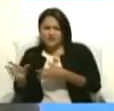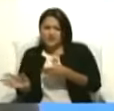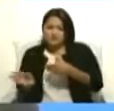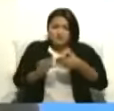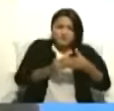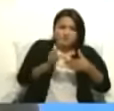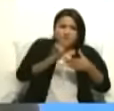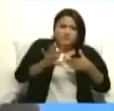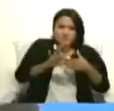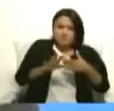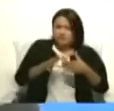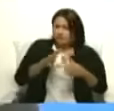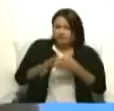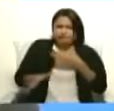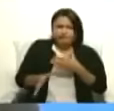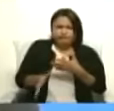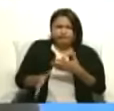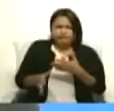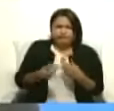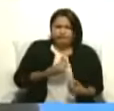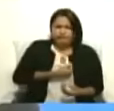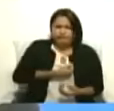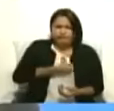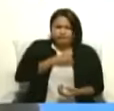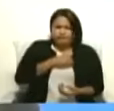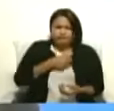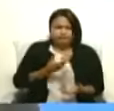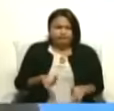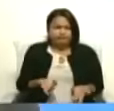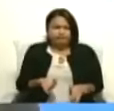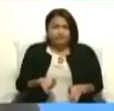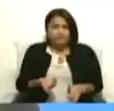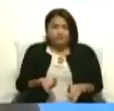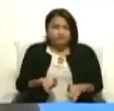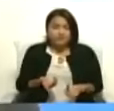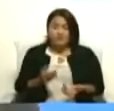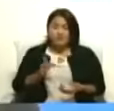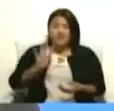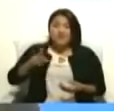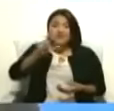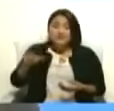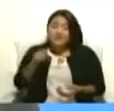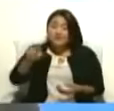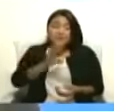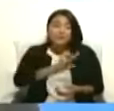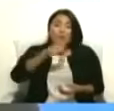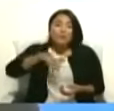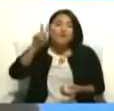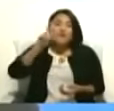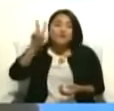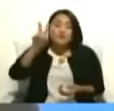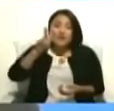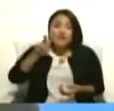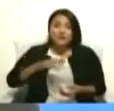anexionar amazonas o anexionar la guayana se equiva eso no es un territorio extranjero eso es un territorio